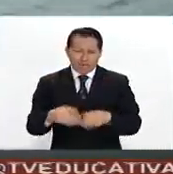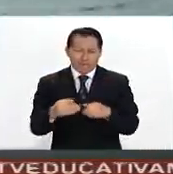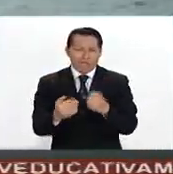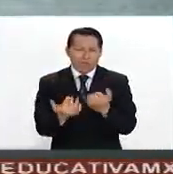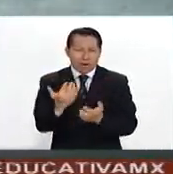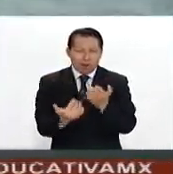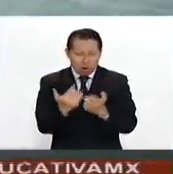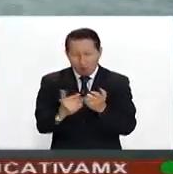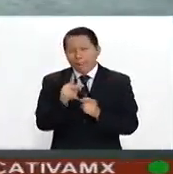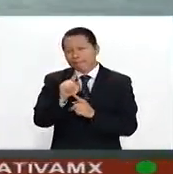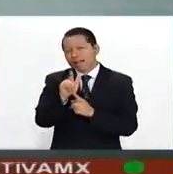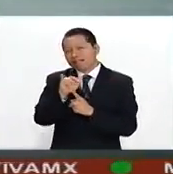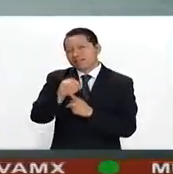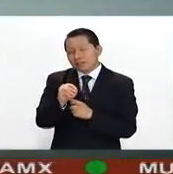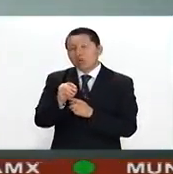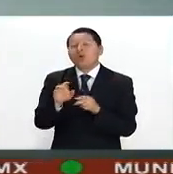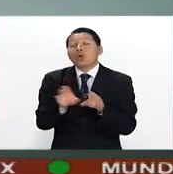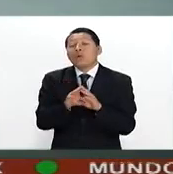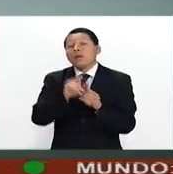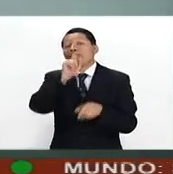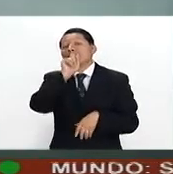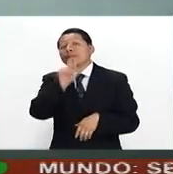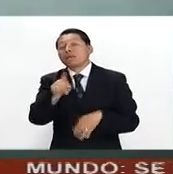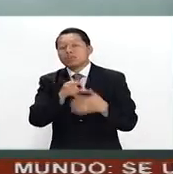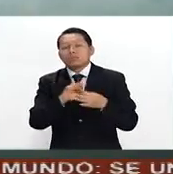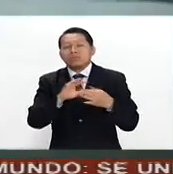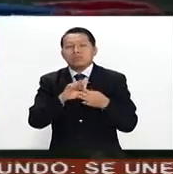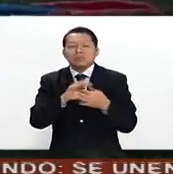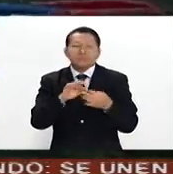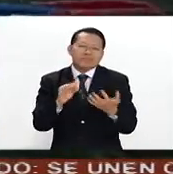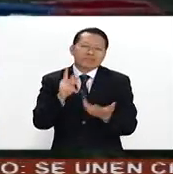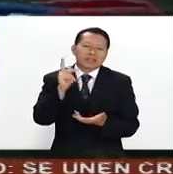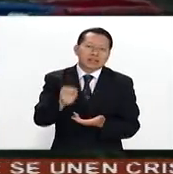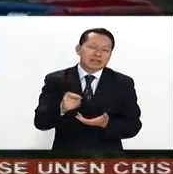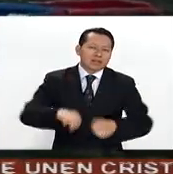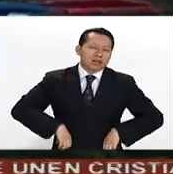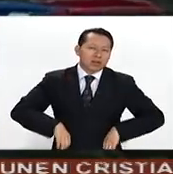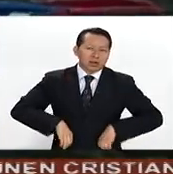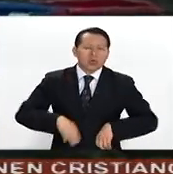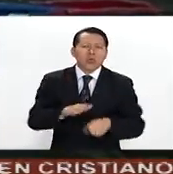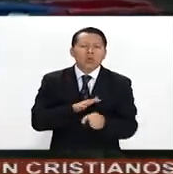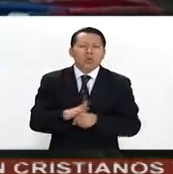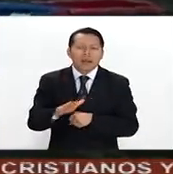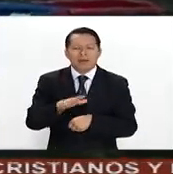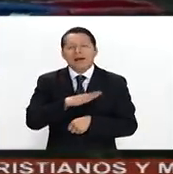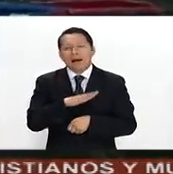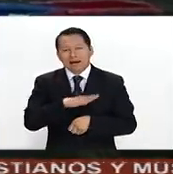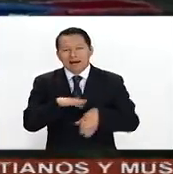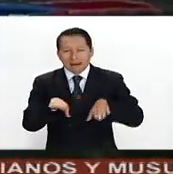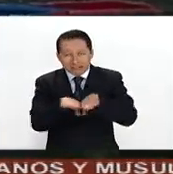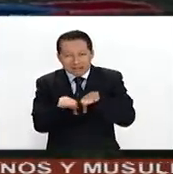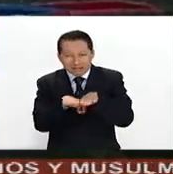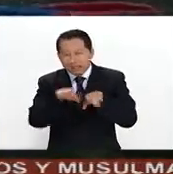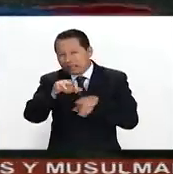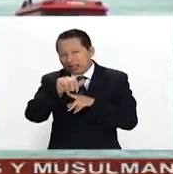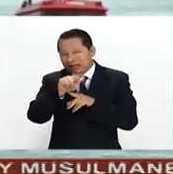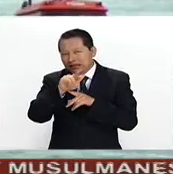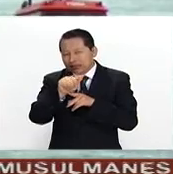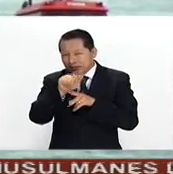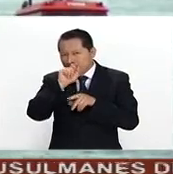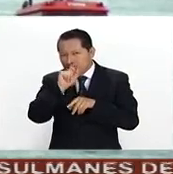tiene precisamente como principal característica las placas de Nazca